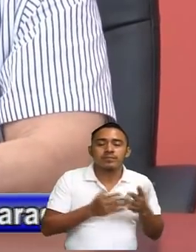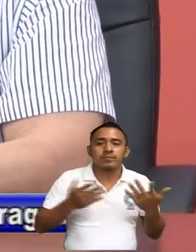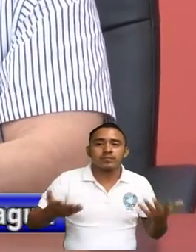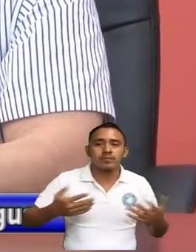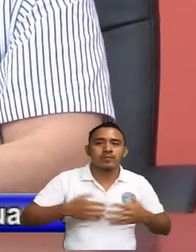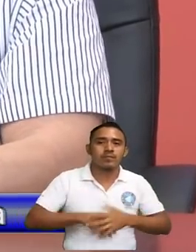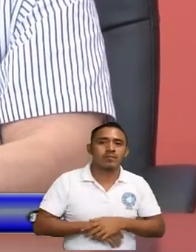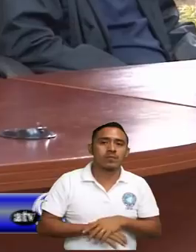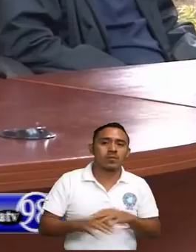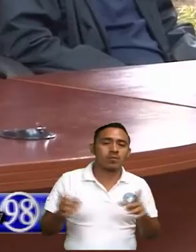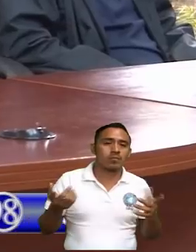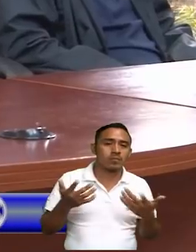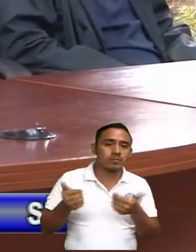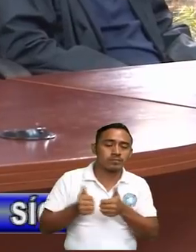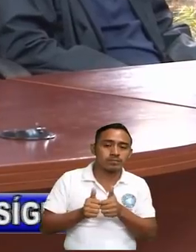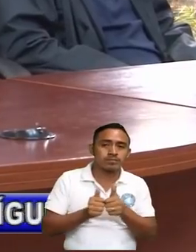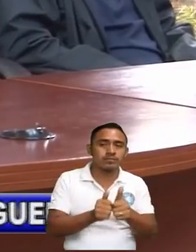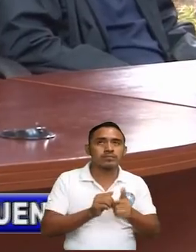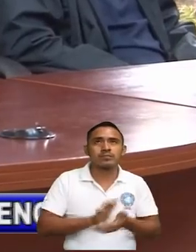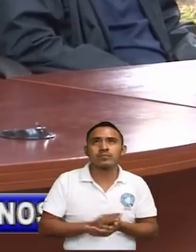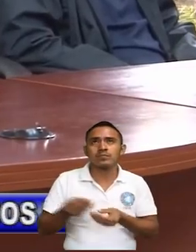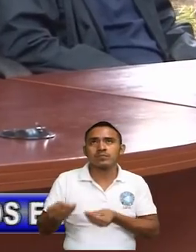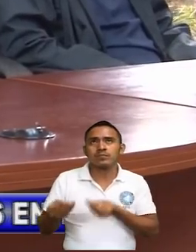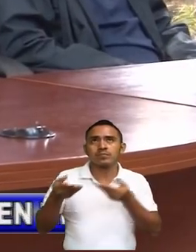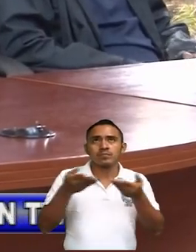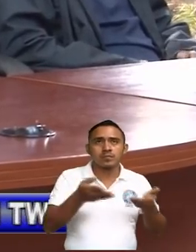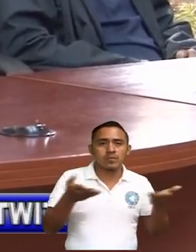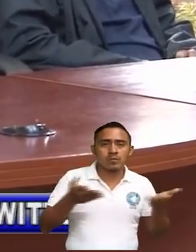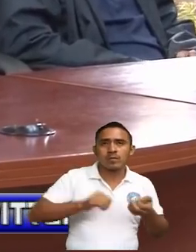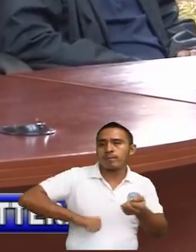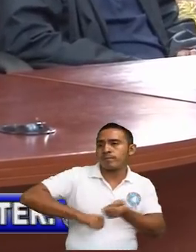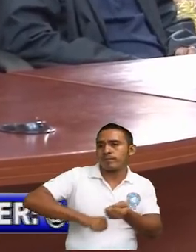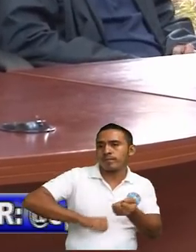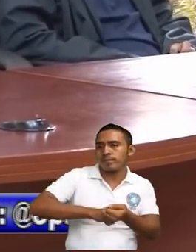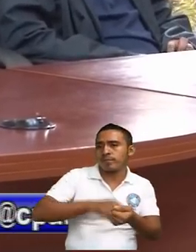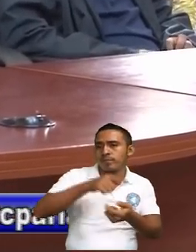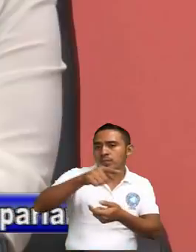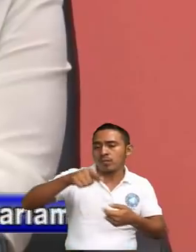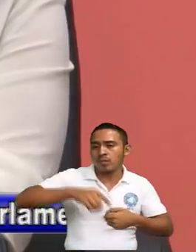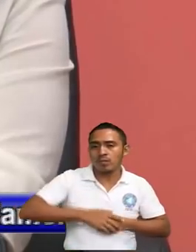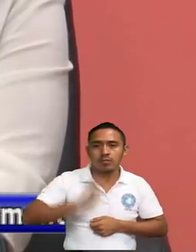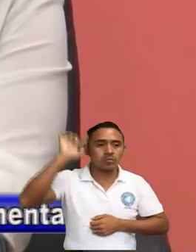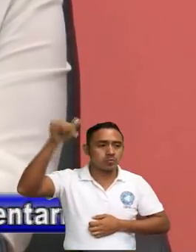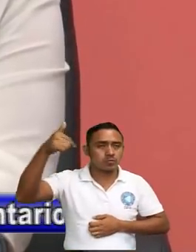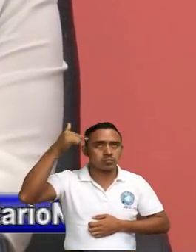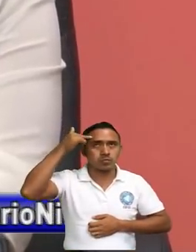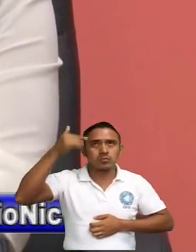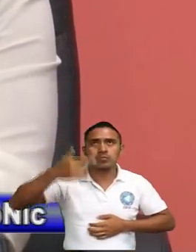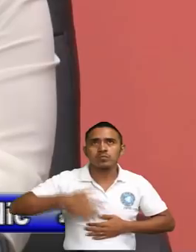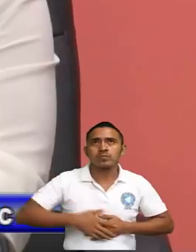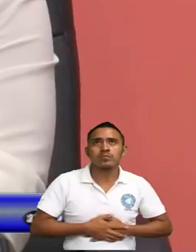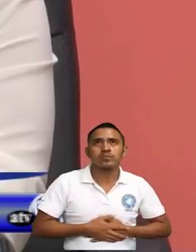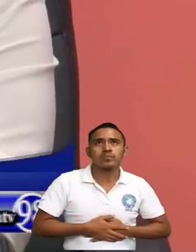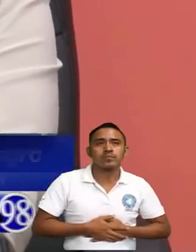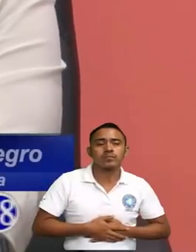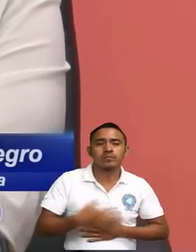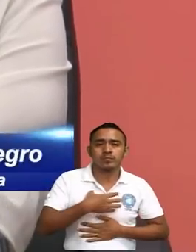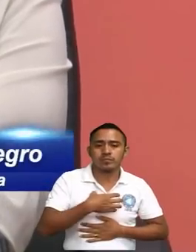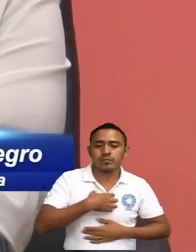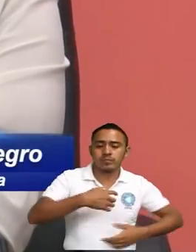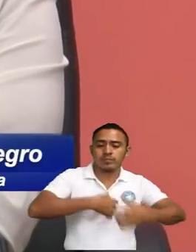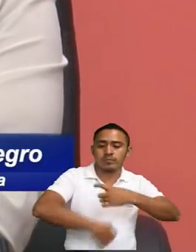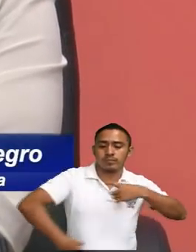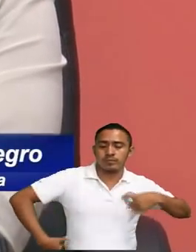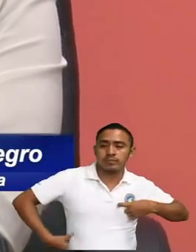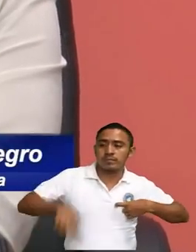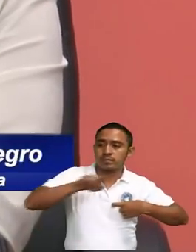seguir acompañándolos. Reciban el reconocimiento de nuestro gobierno, de nuestro presidente,